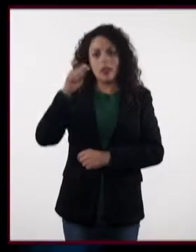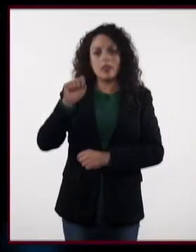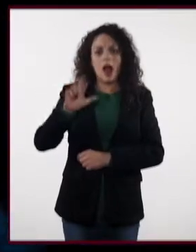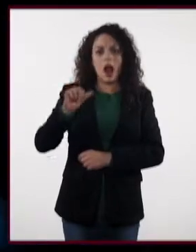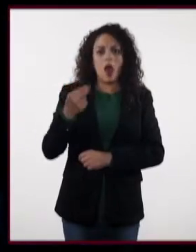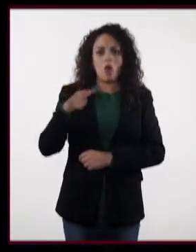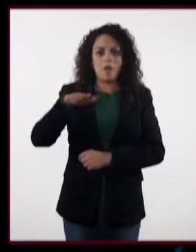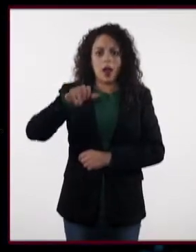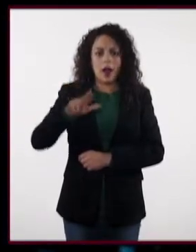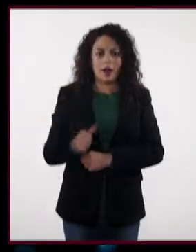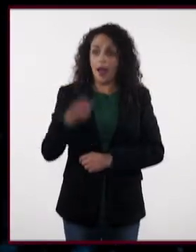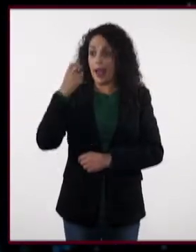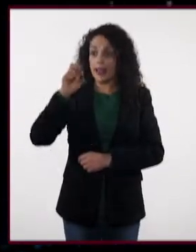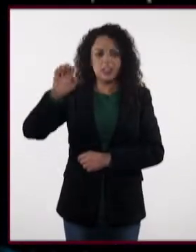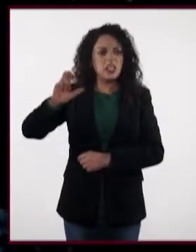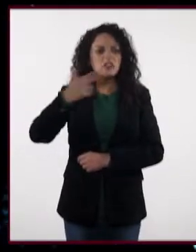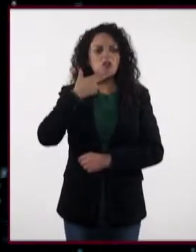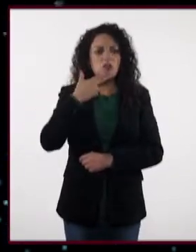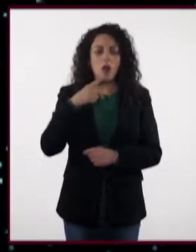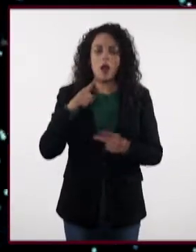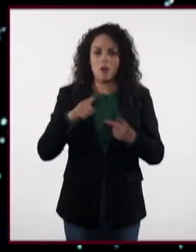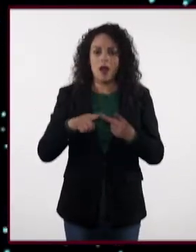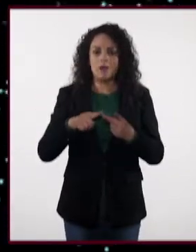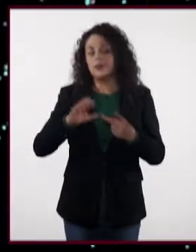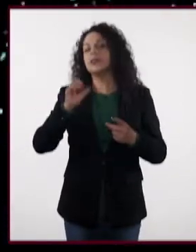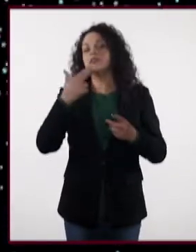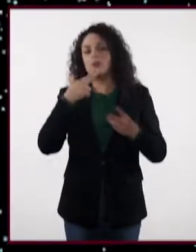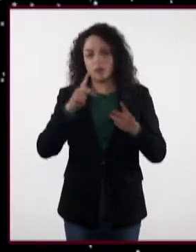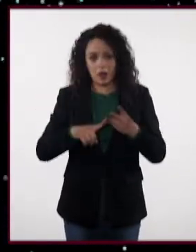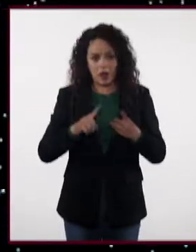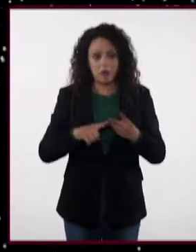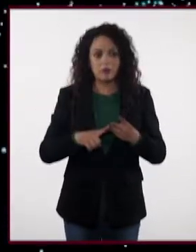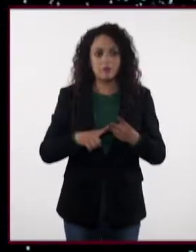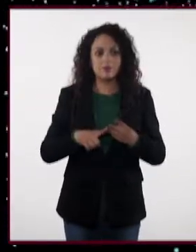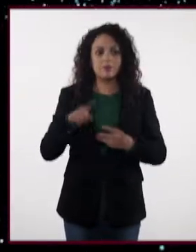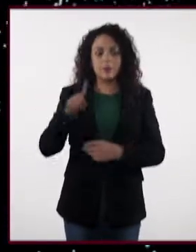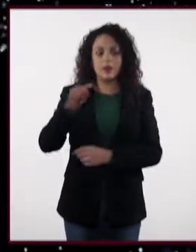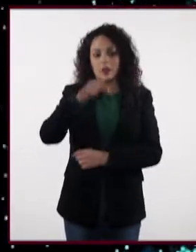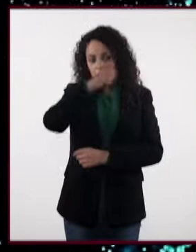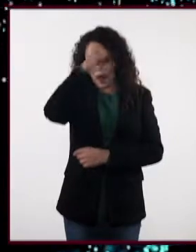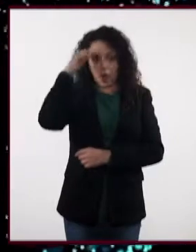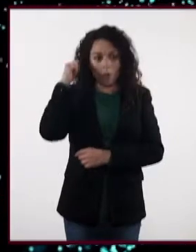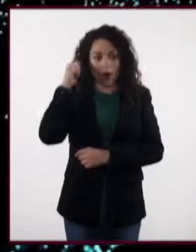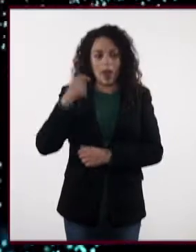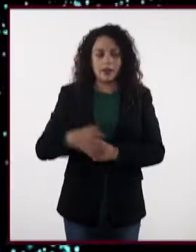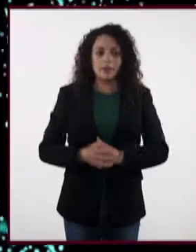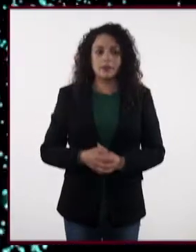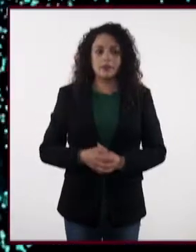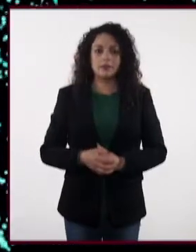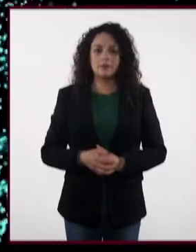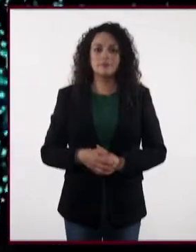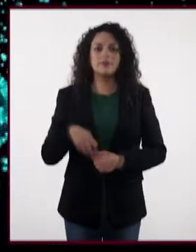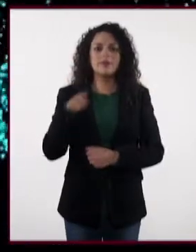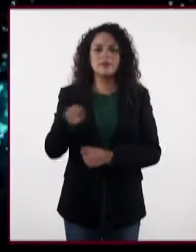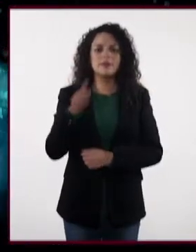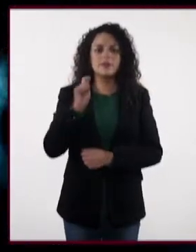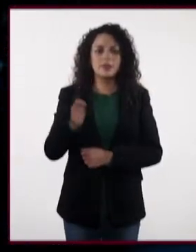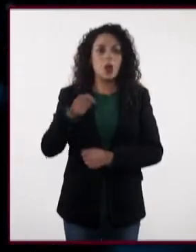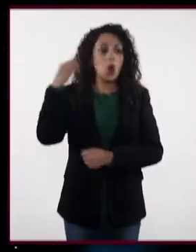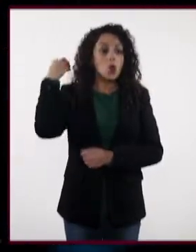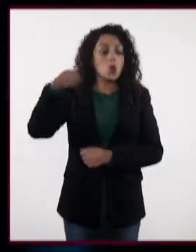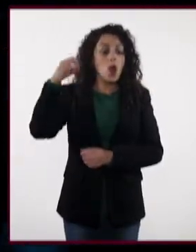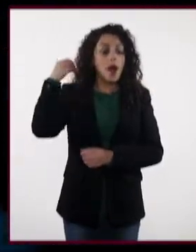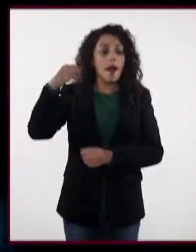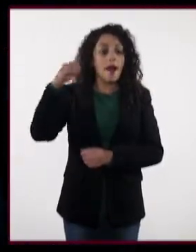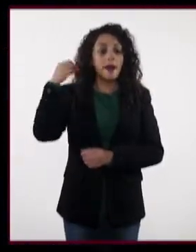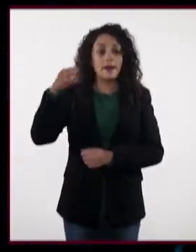Esos serían de Chihuahua. De Chihuahua. Chihuahua y son tarahumaras. Ellos son